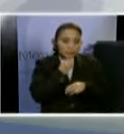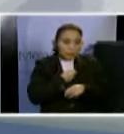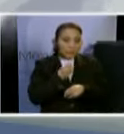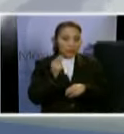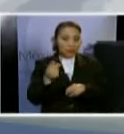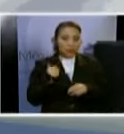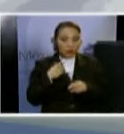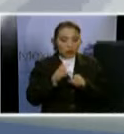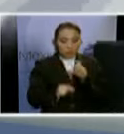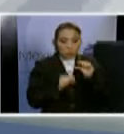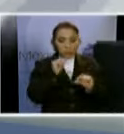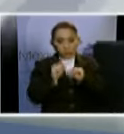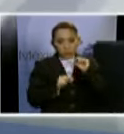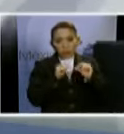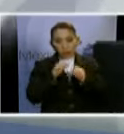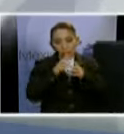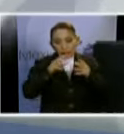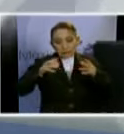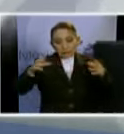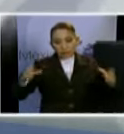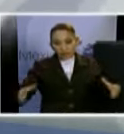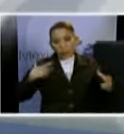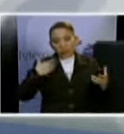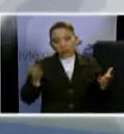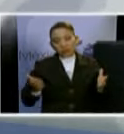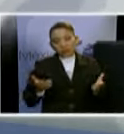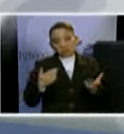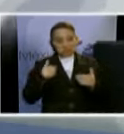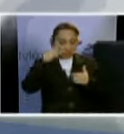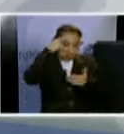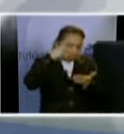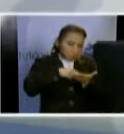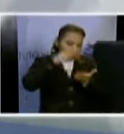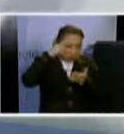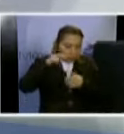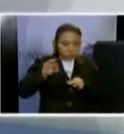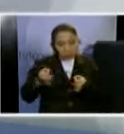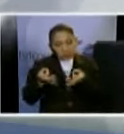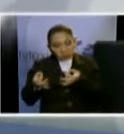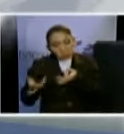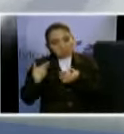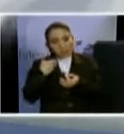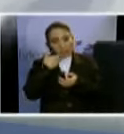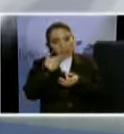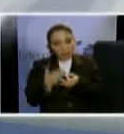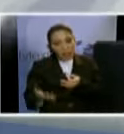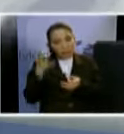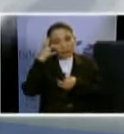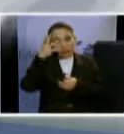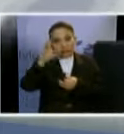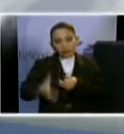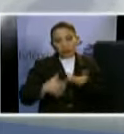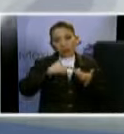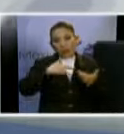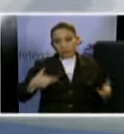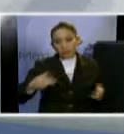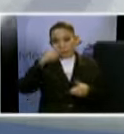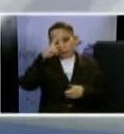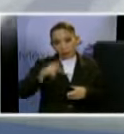y yo que recientemente hay un convencimiento del vigor y futuro de la